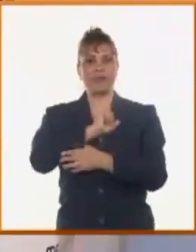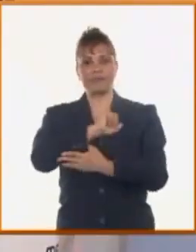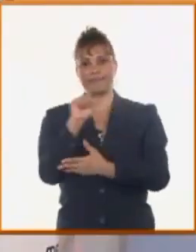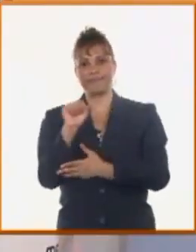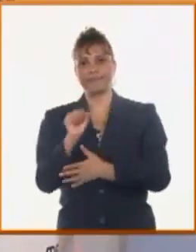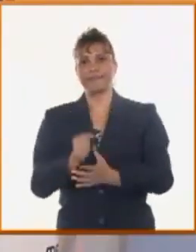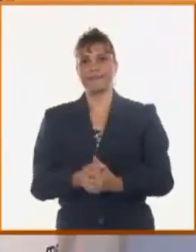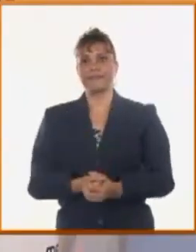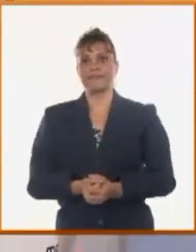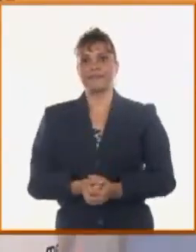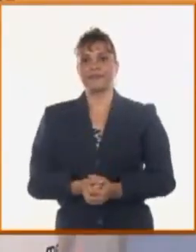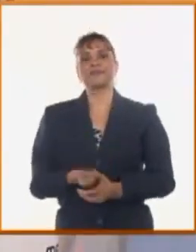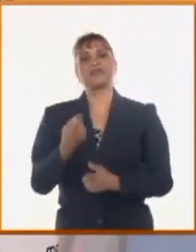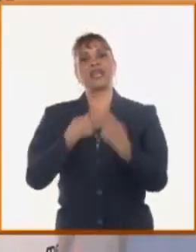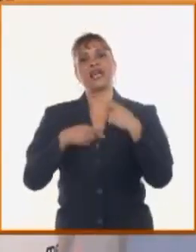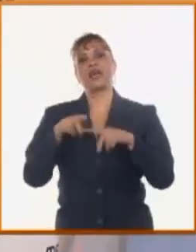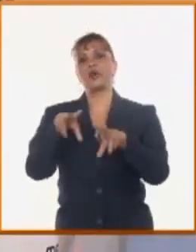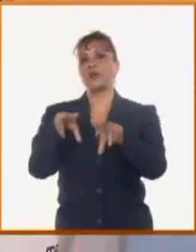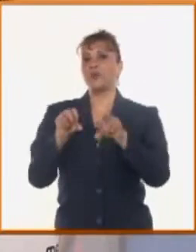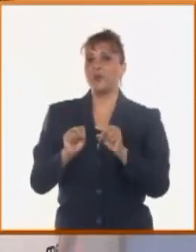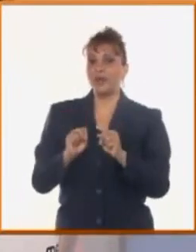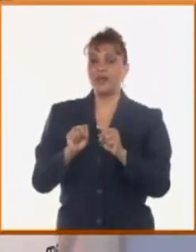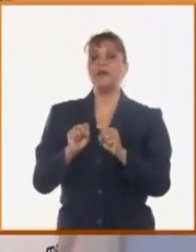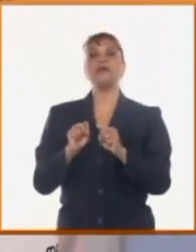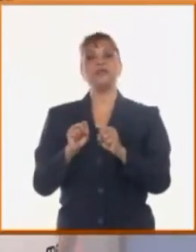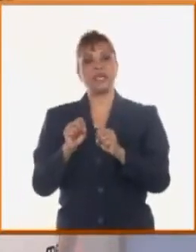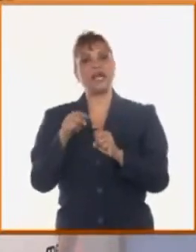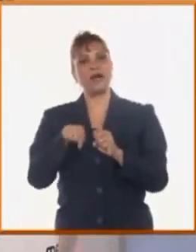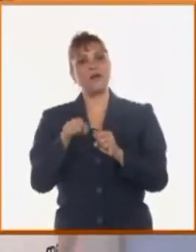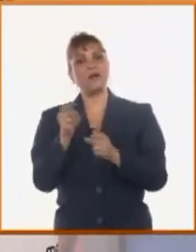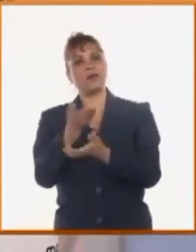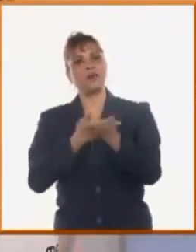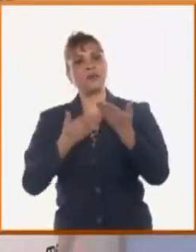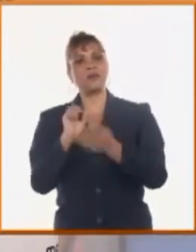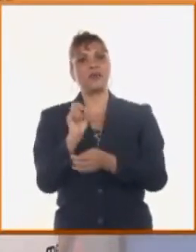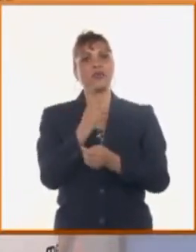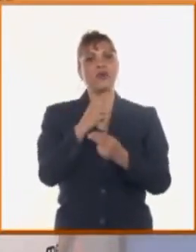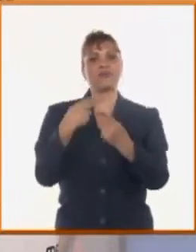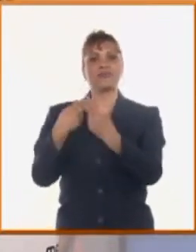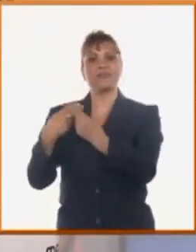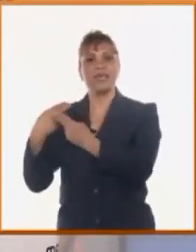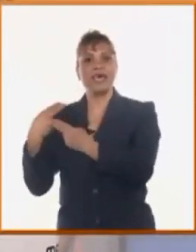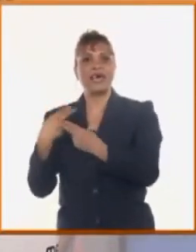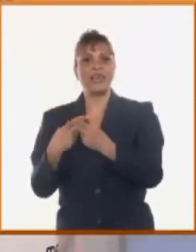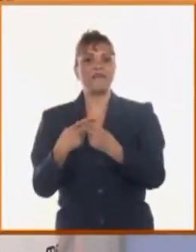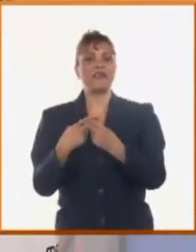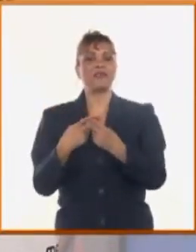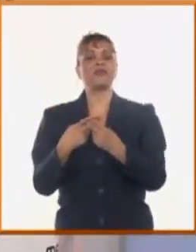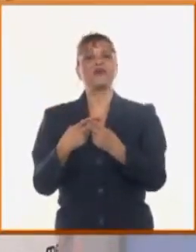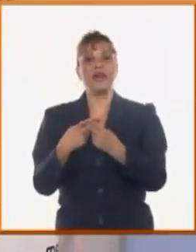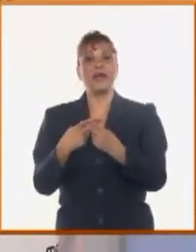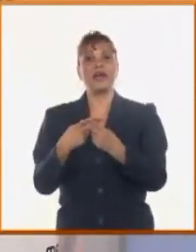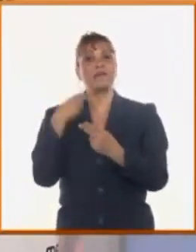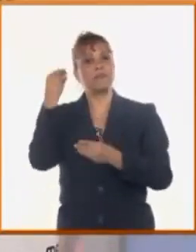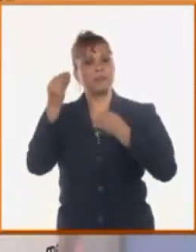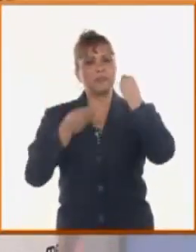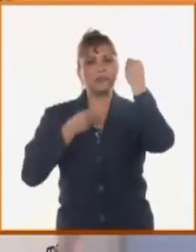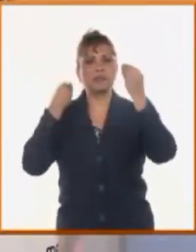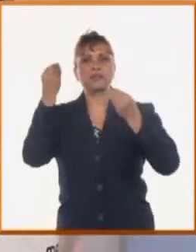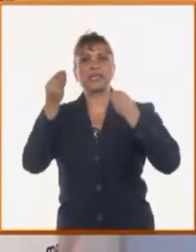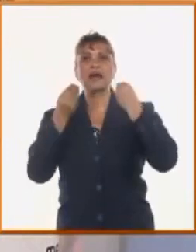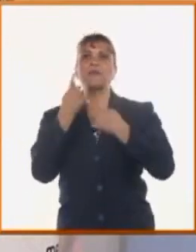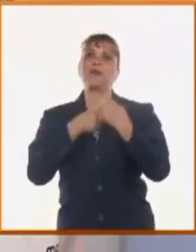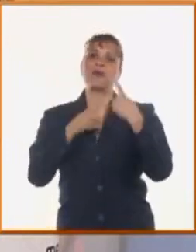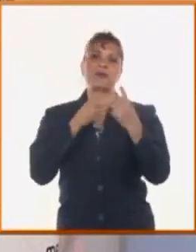algunas novedades que serán compartidas por los dos eventos y que creemos que puede ser algo que